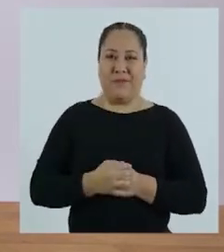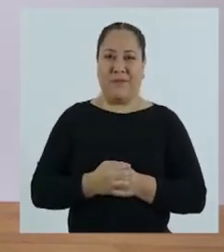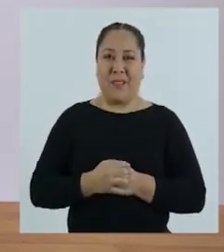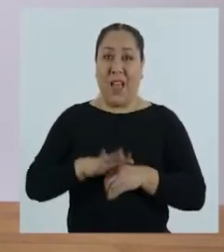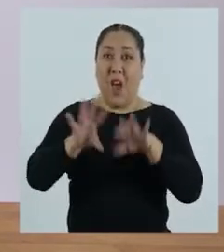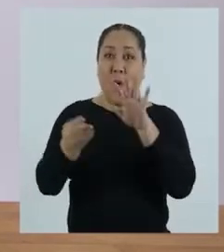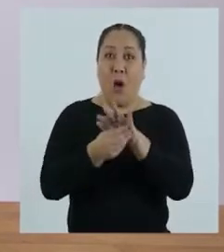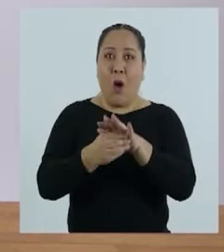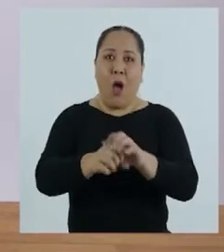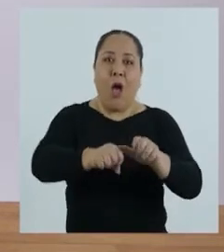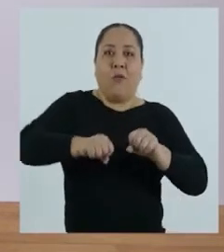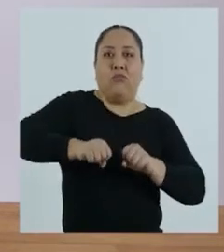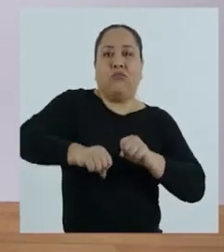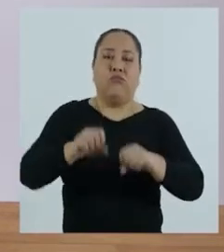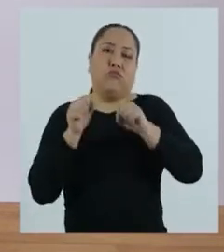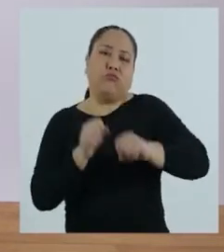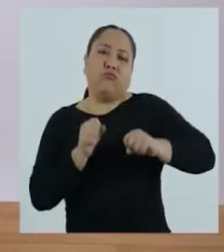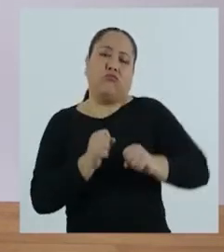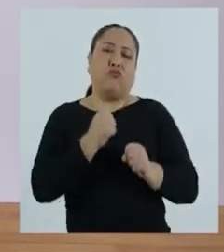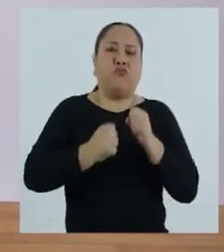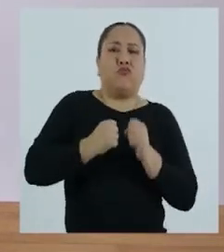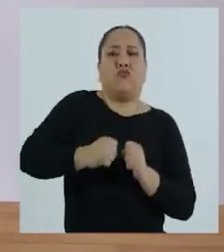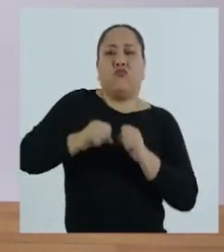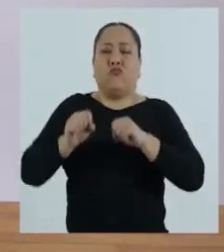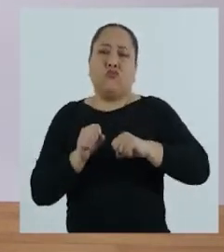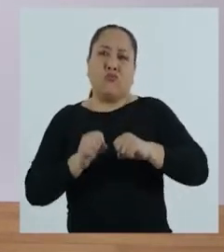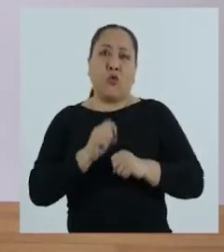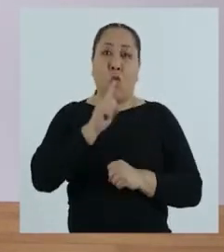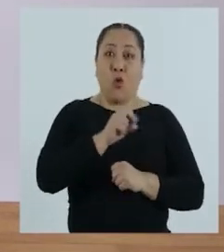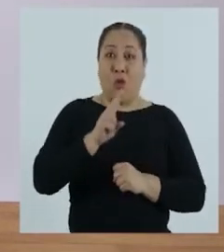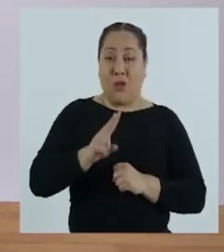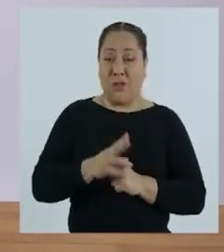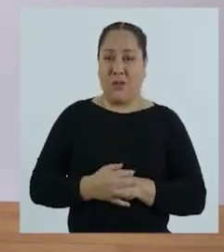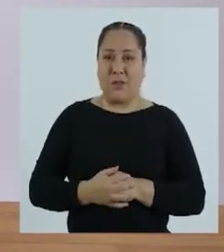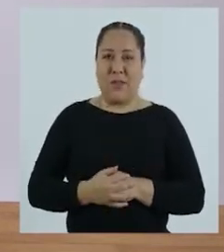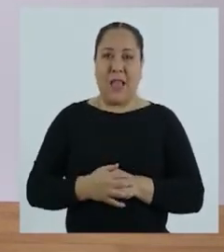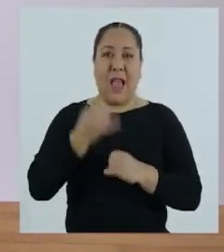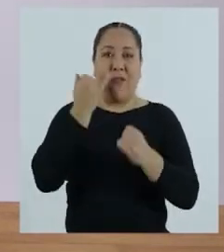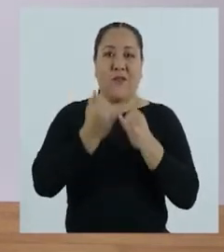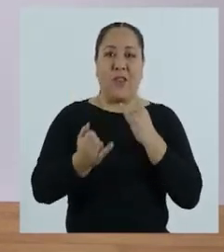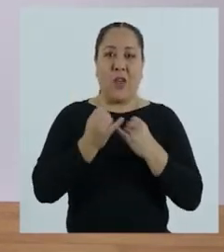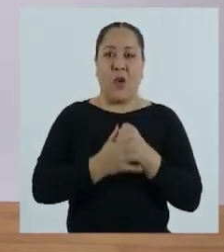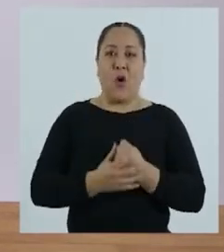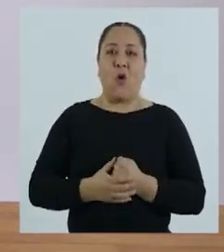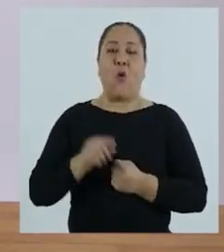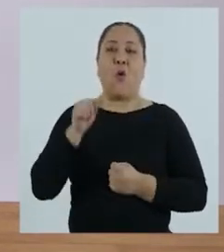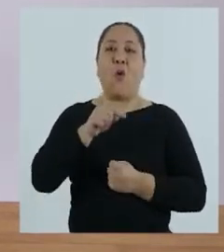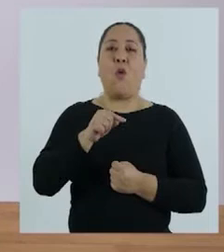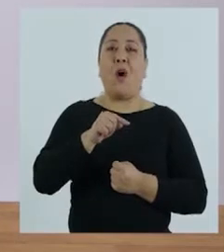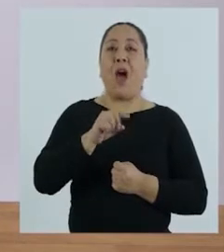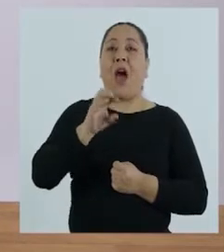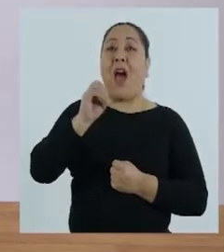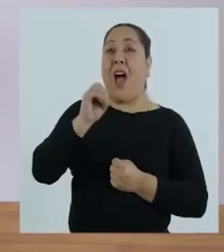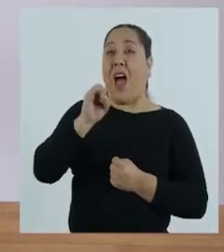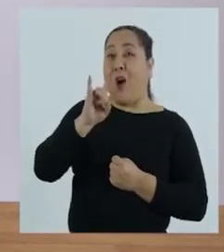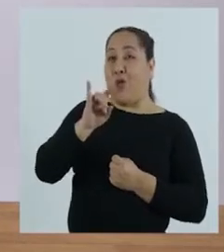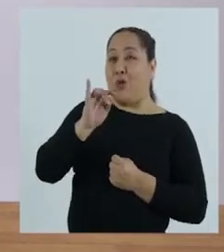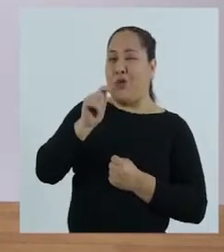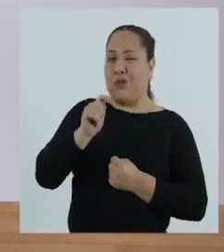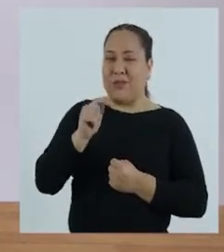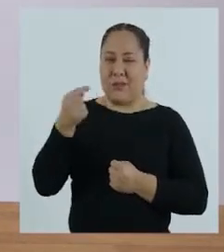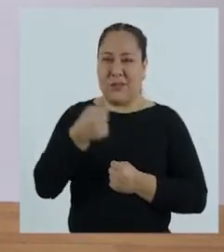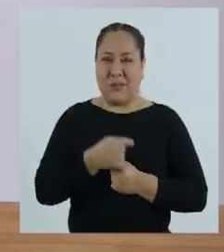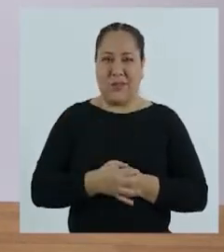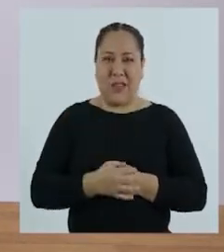Luego, agregamos nuestro zapateo de guaylas. Uno y dos. Por último, hacemos un walk it out. Un y